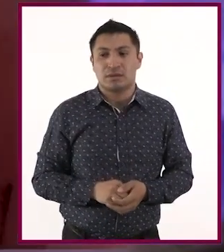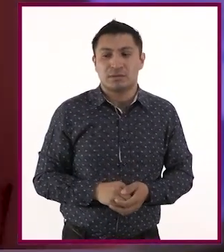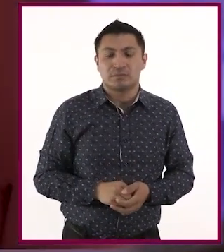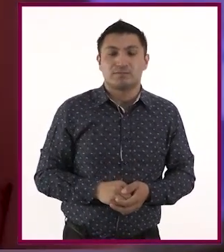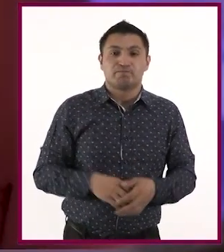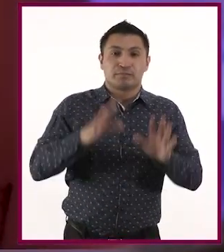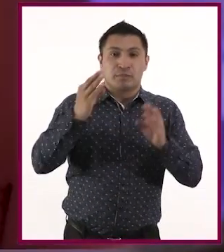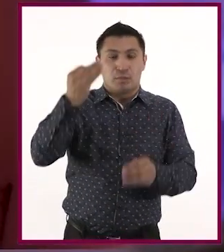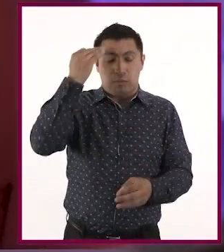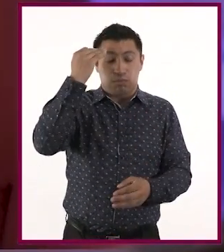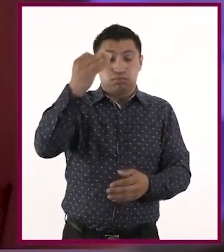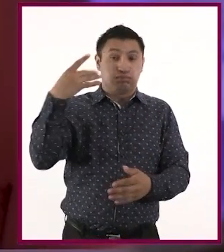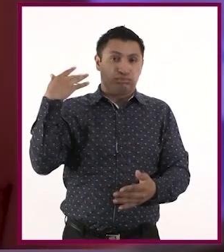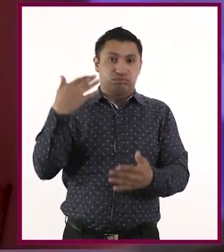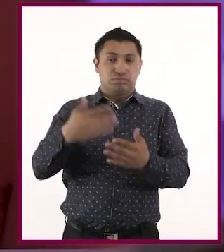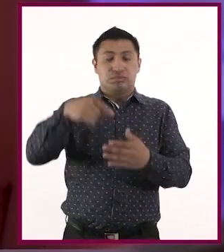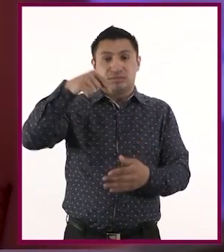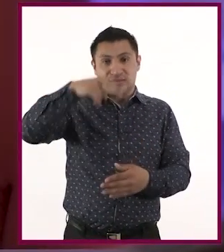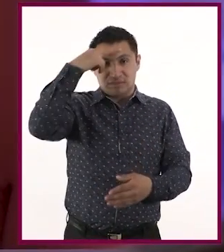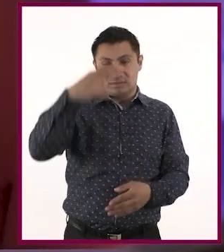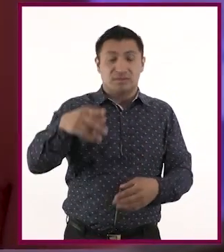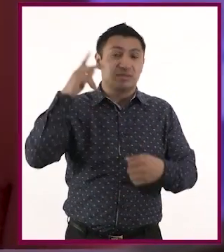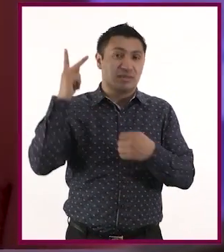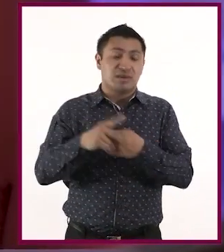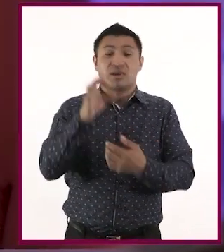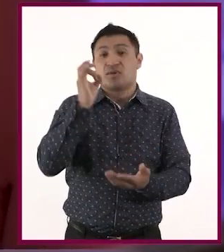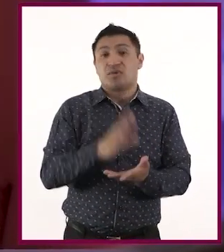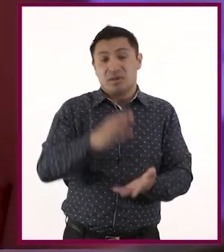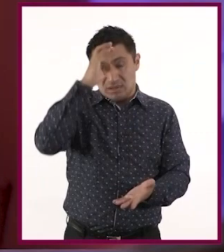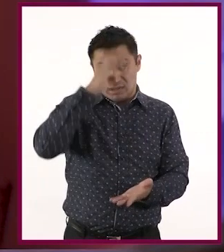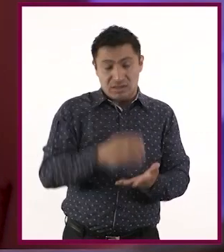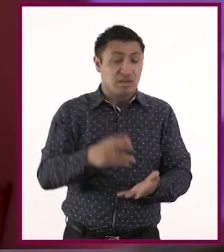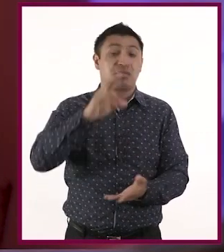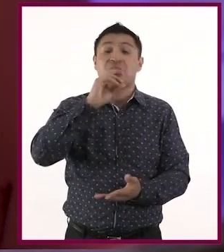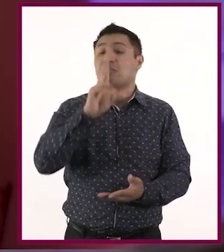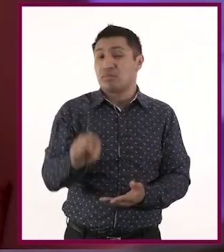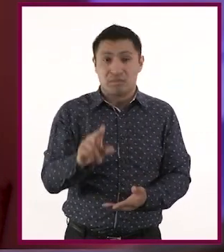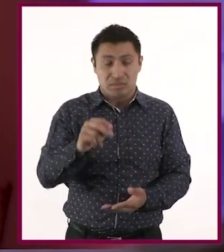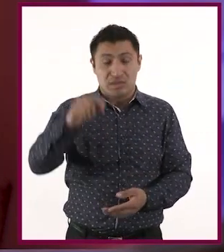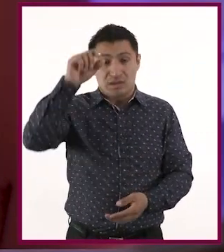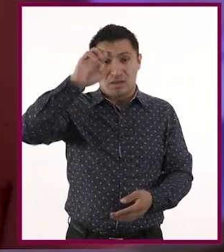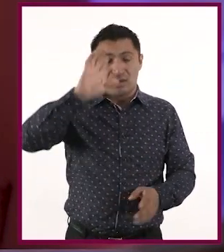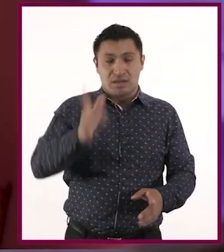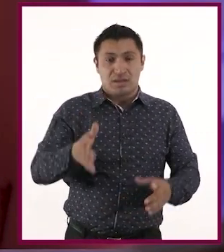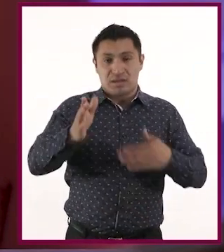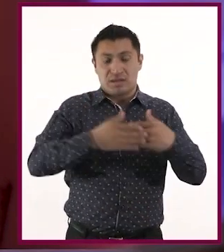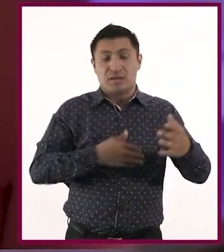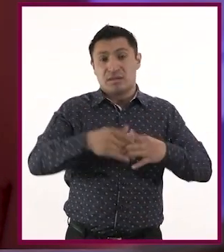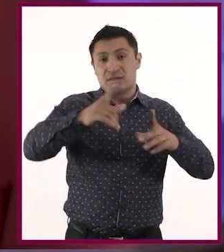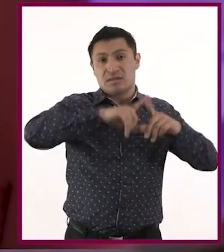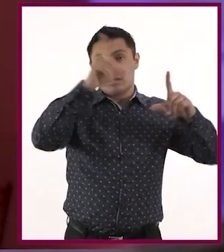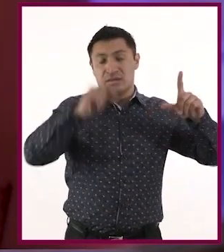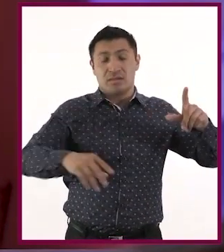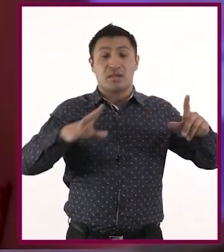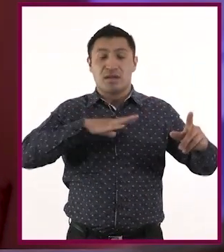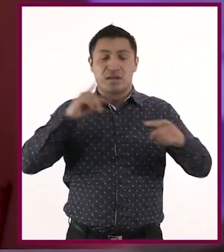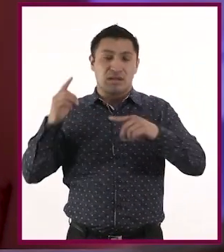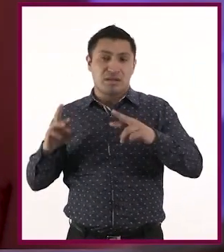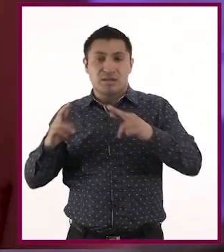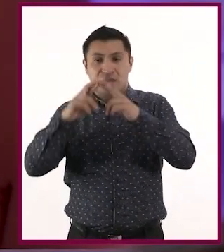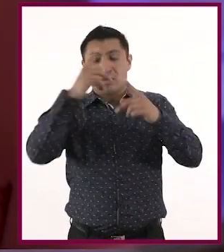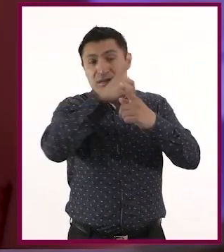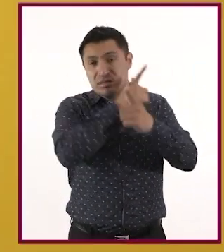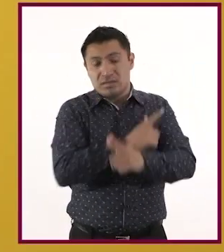Desde hace ya mucho tiempo, México no es ya un país exclusivamente católico y hoy en día en todo el país las y los mexicanos practican diversas